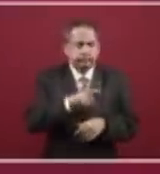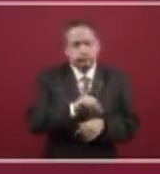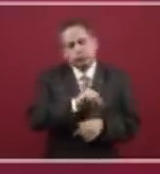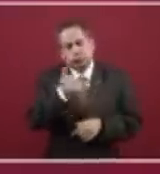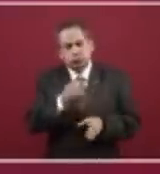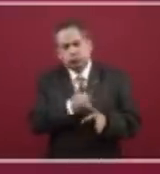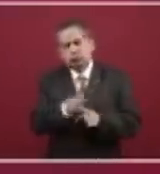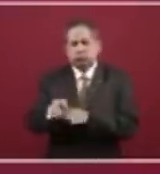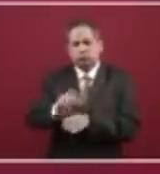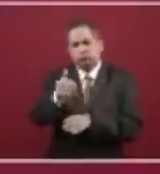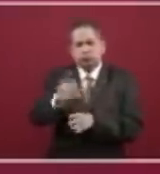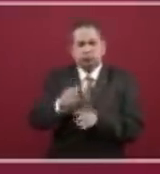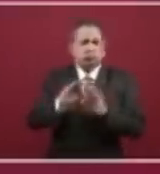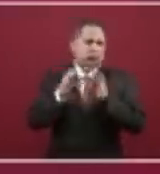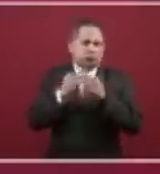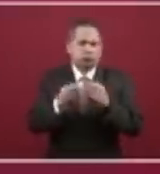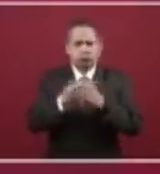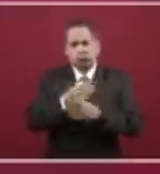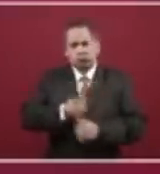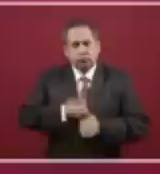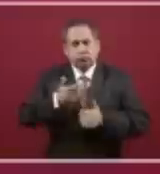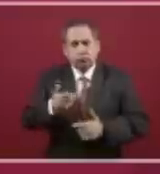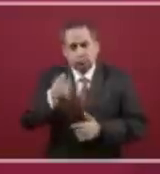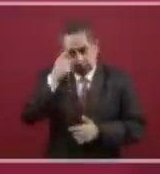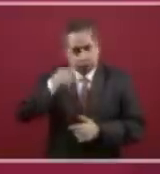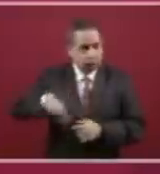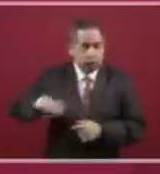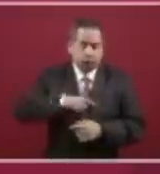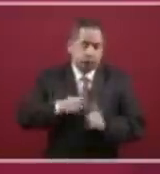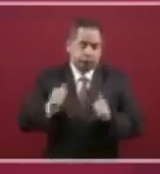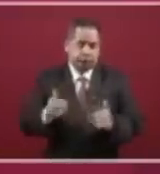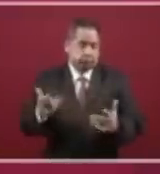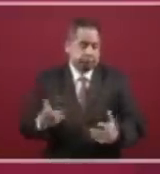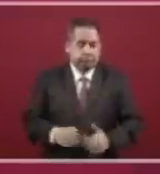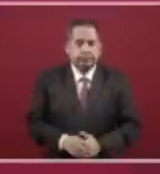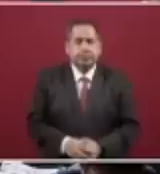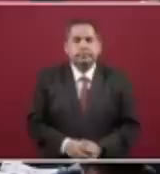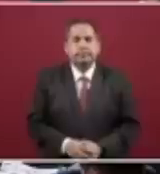camino a otro cauce y para tener soluciones adecuadas